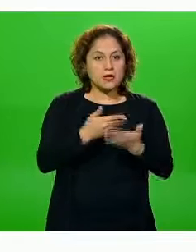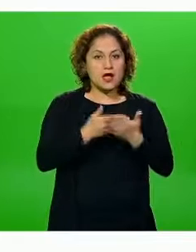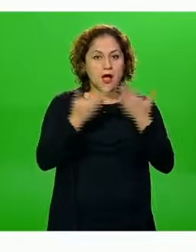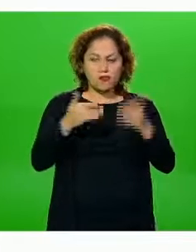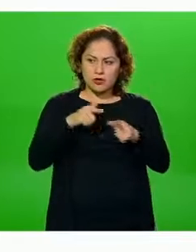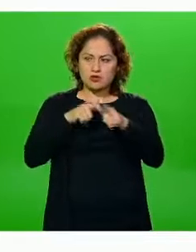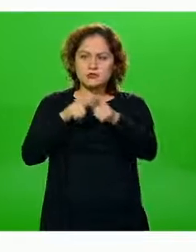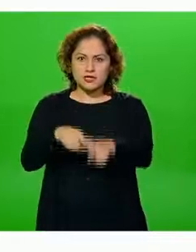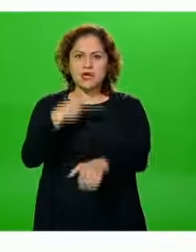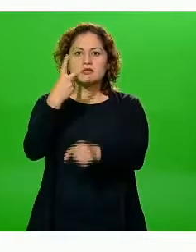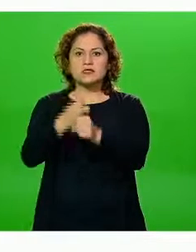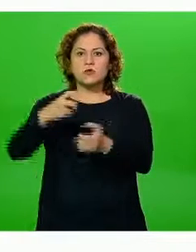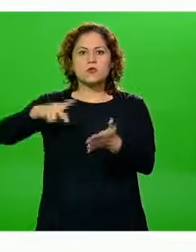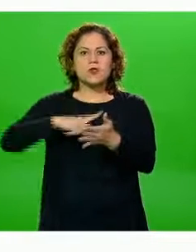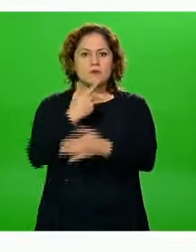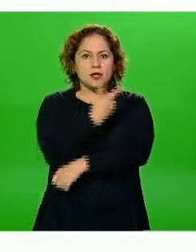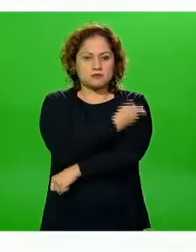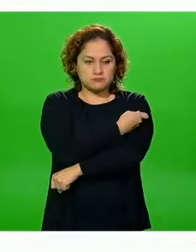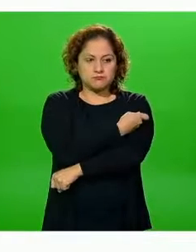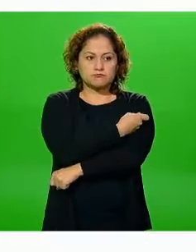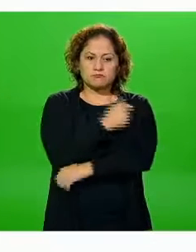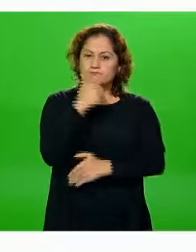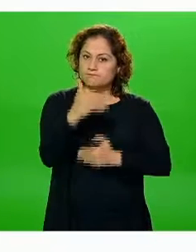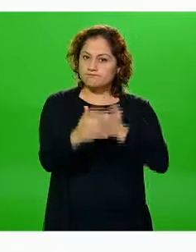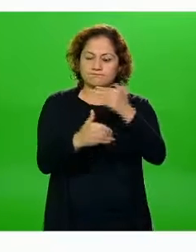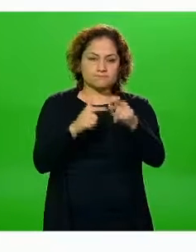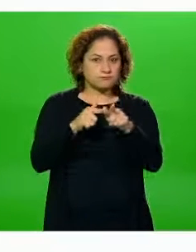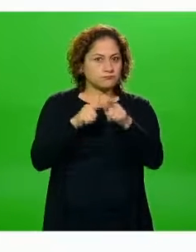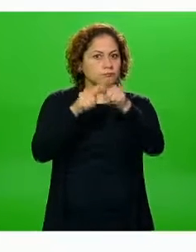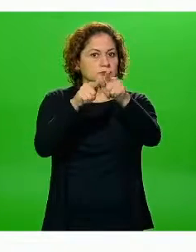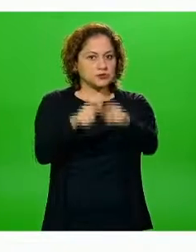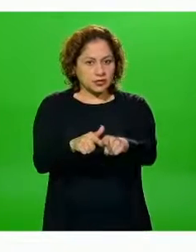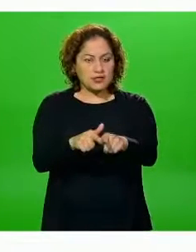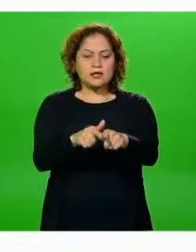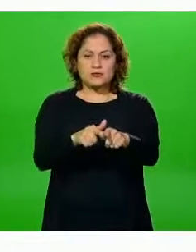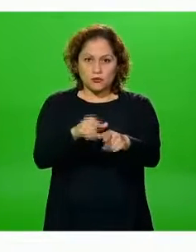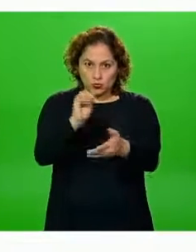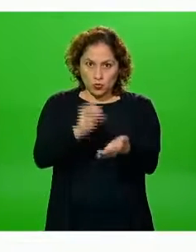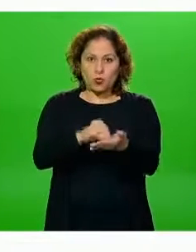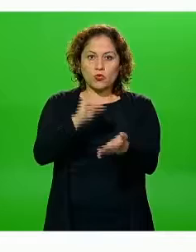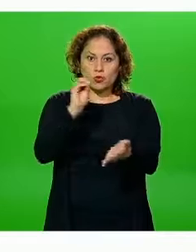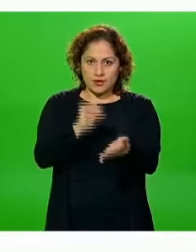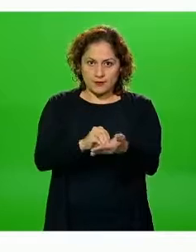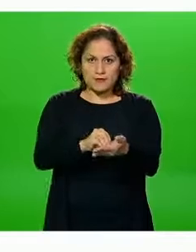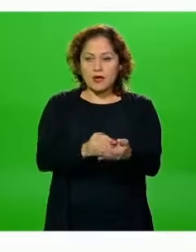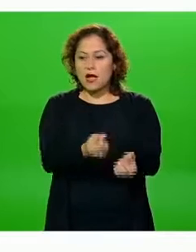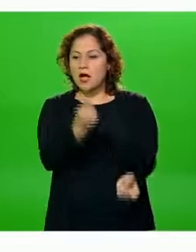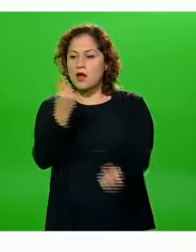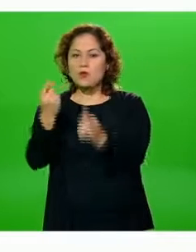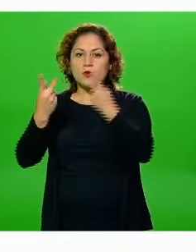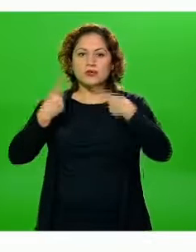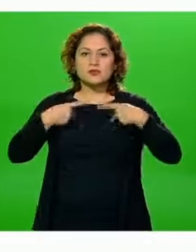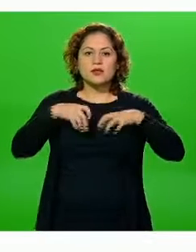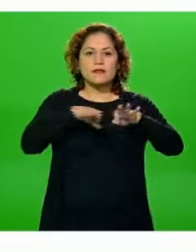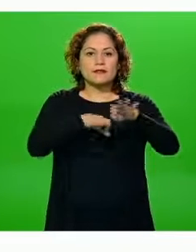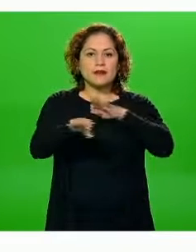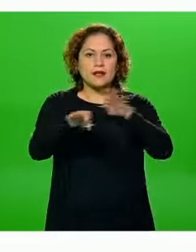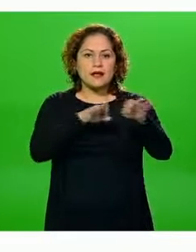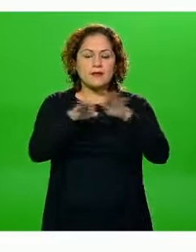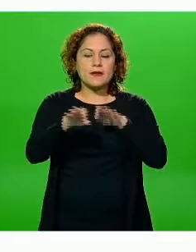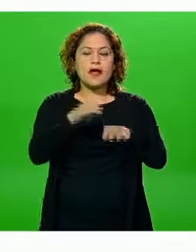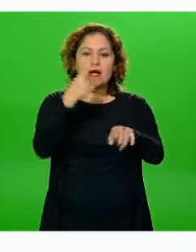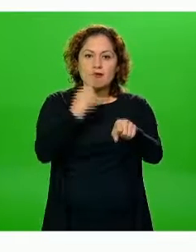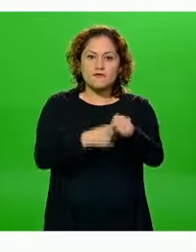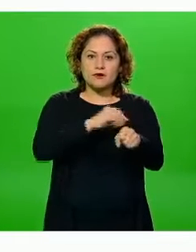aplicando, pero esto es porque cada vez se continúa identificando todavía personas de primera y segunda línea de trabajadores de la